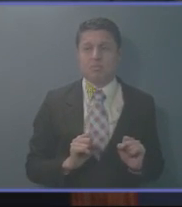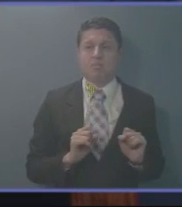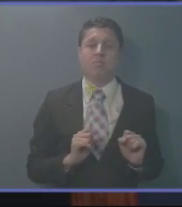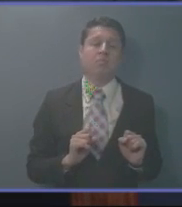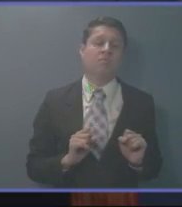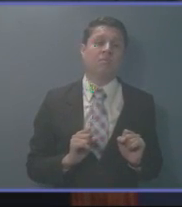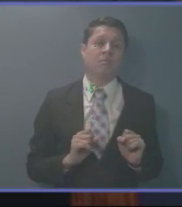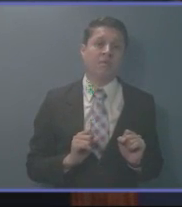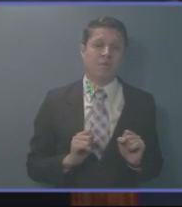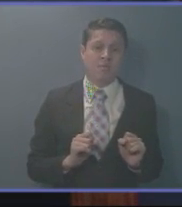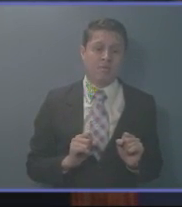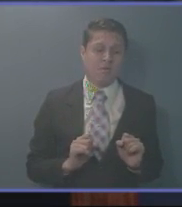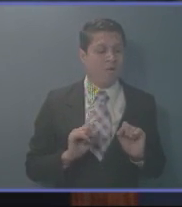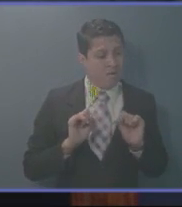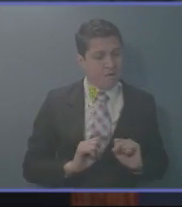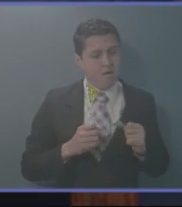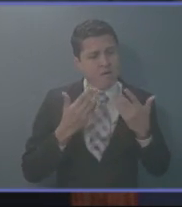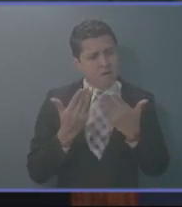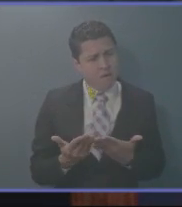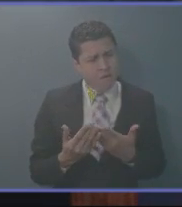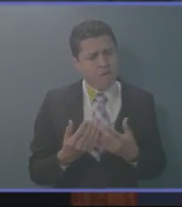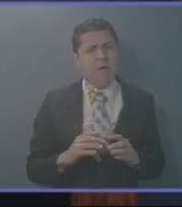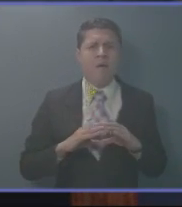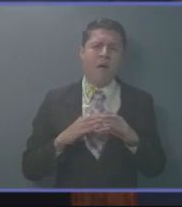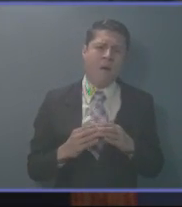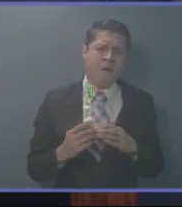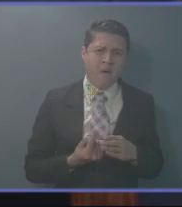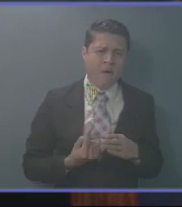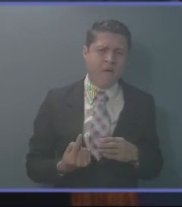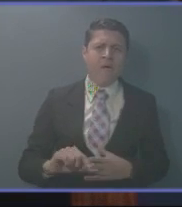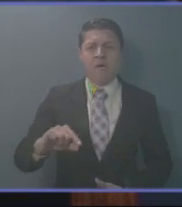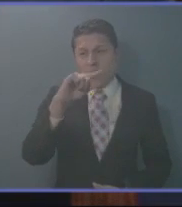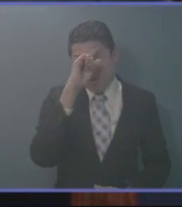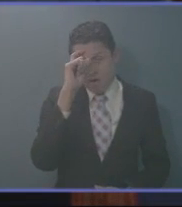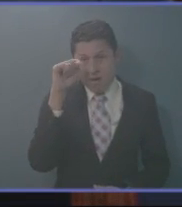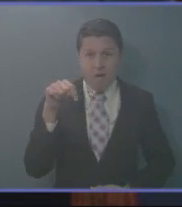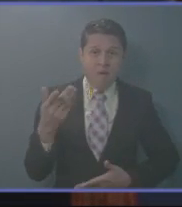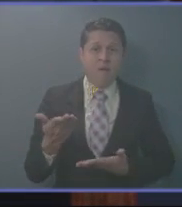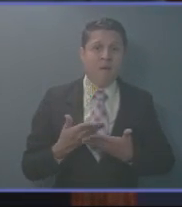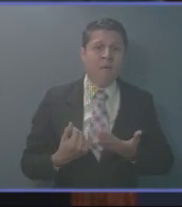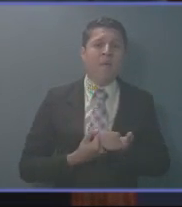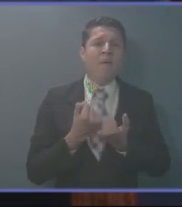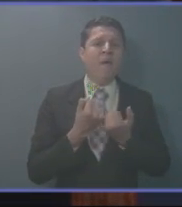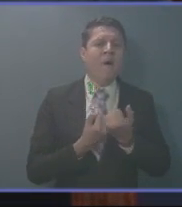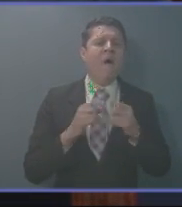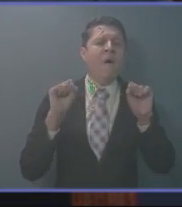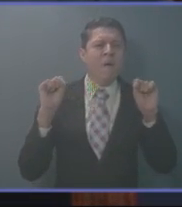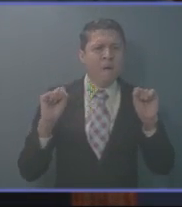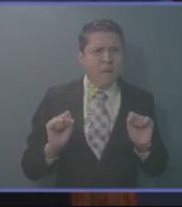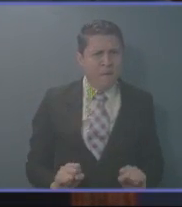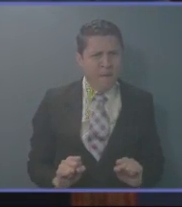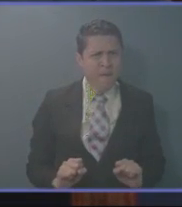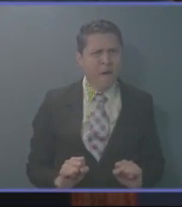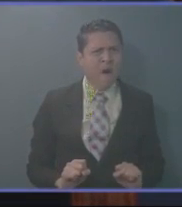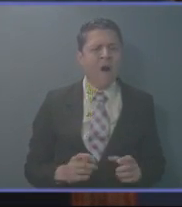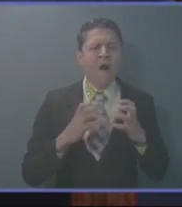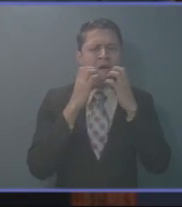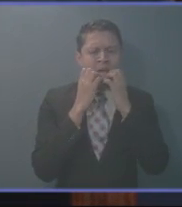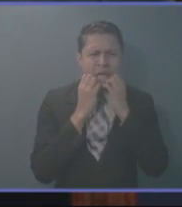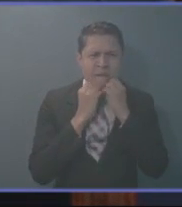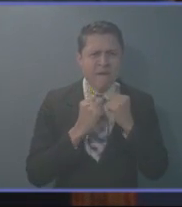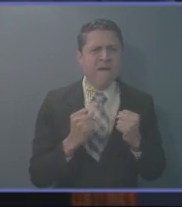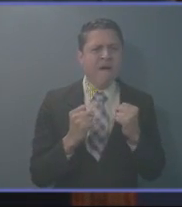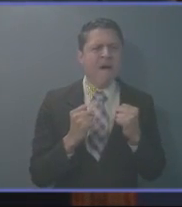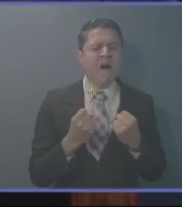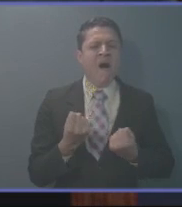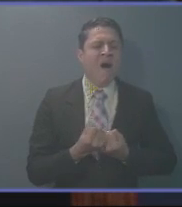poder darle al sector agropecuario ese salvavidas para que se pueda estar garantizando